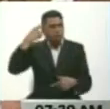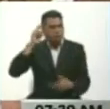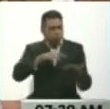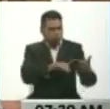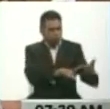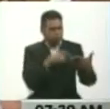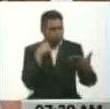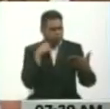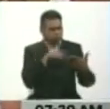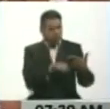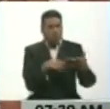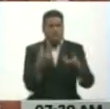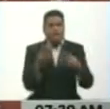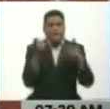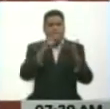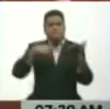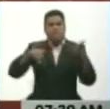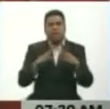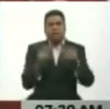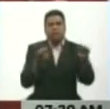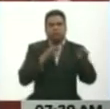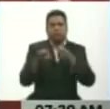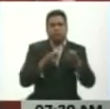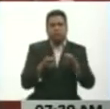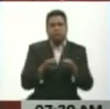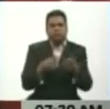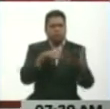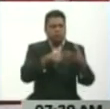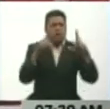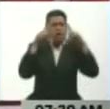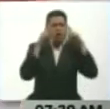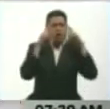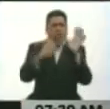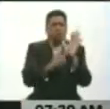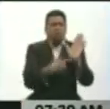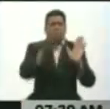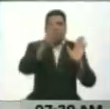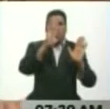Es parte de las manipulaciones, inclusive la gráfica, ¿no? ABC.